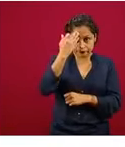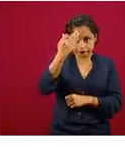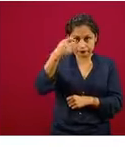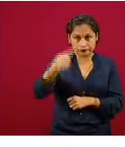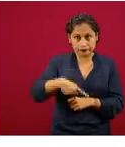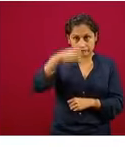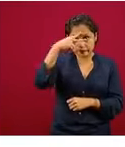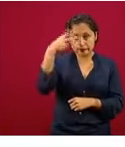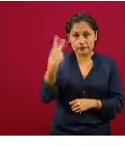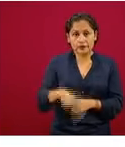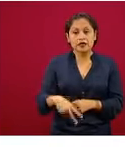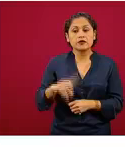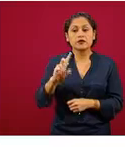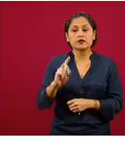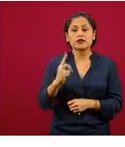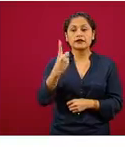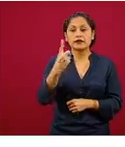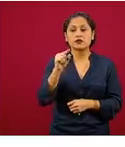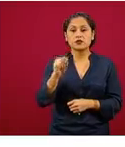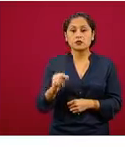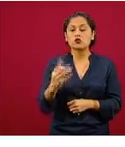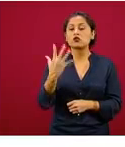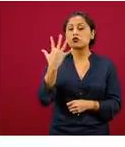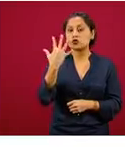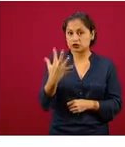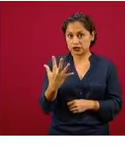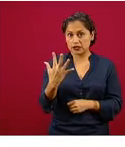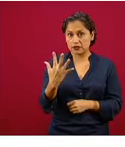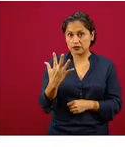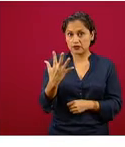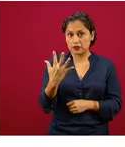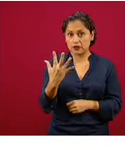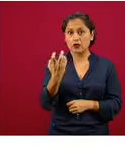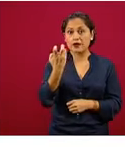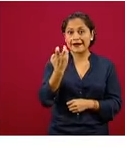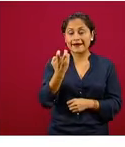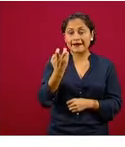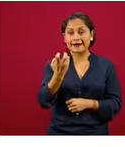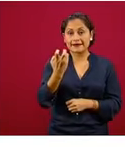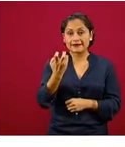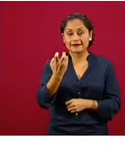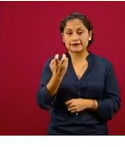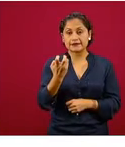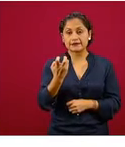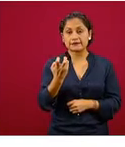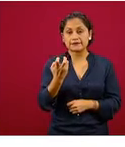México. 31.5 es precisamente la tasa de